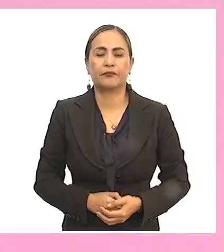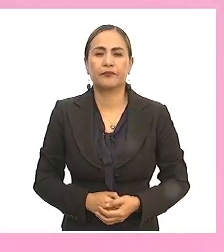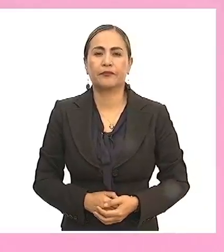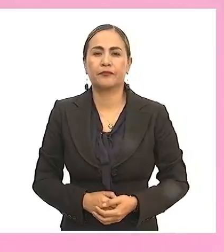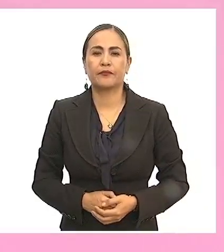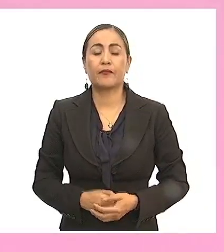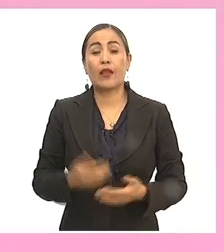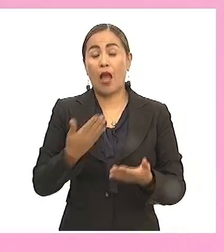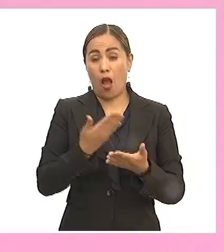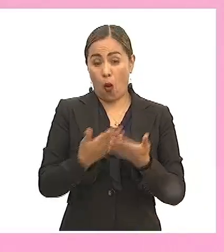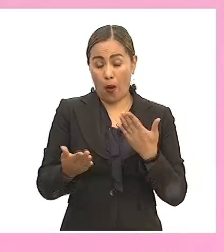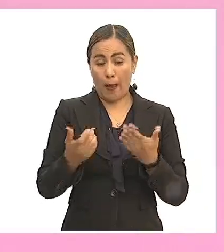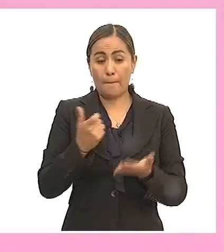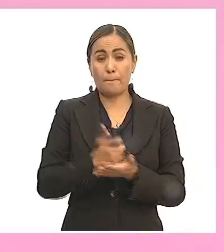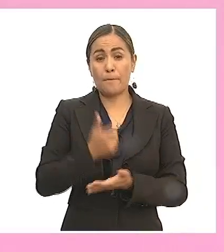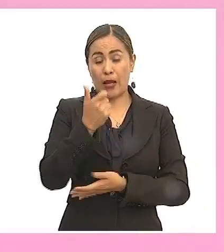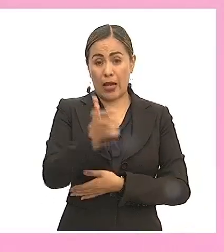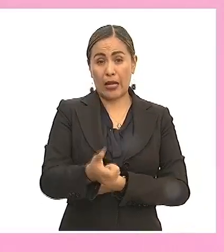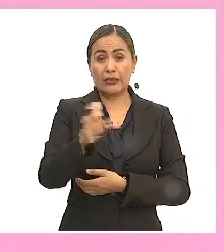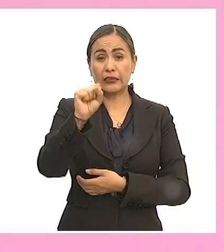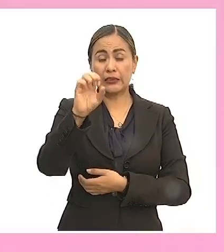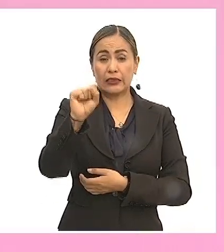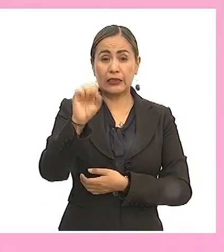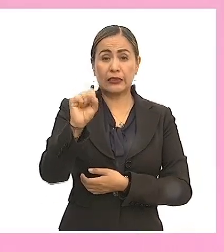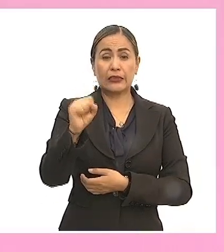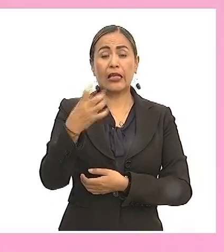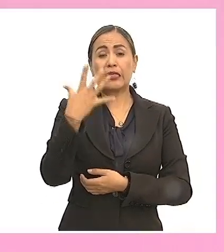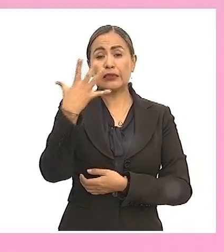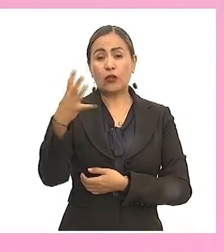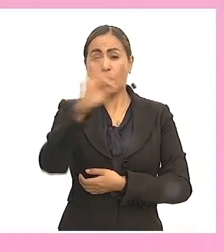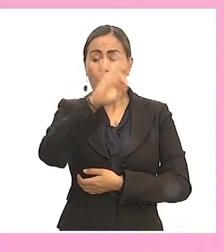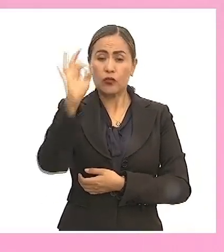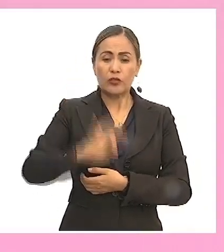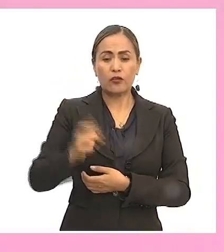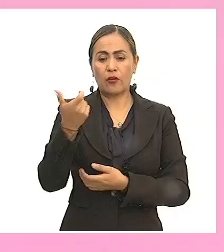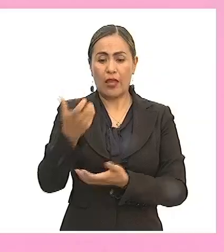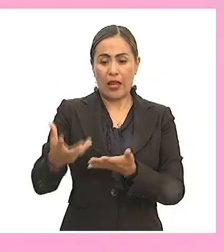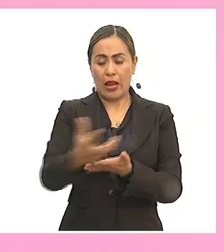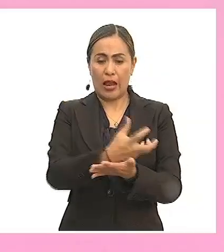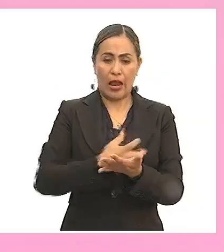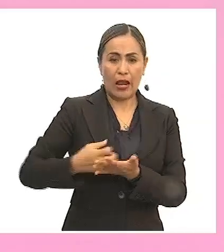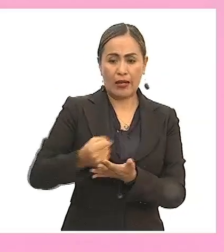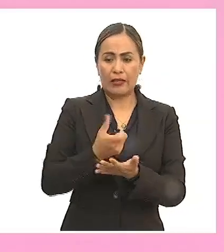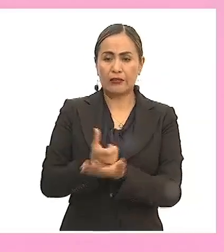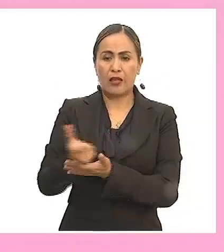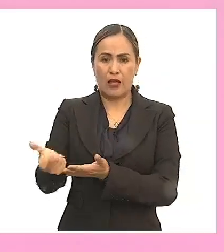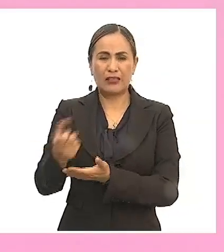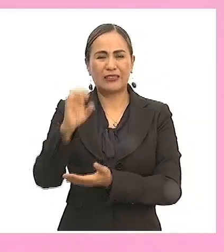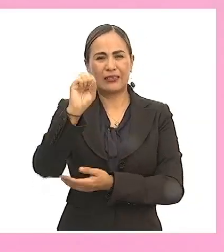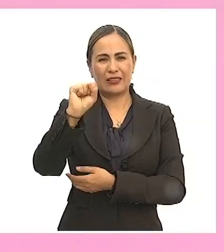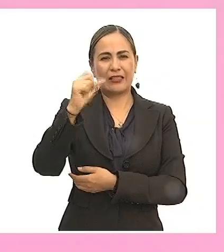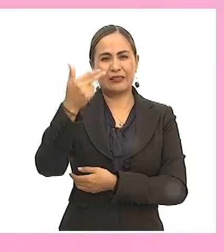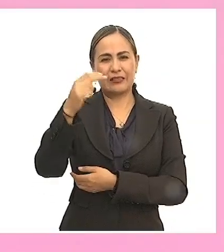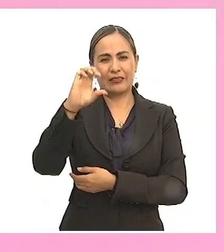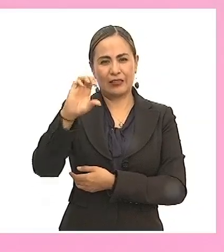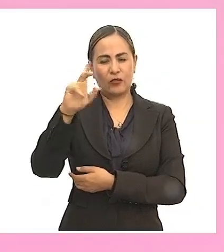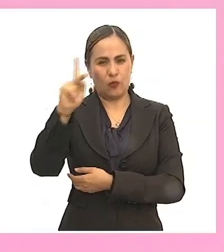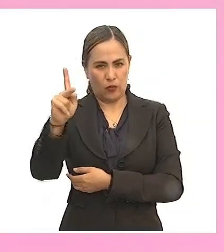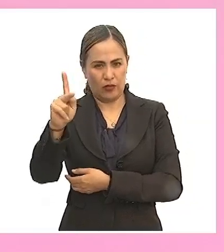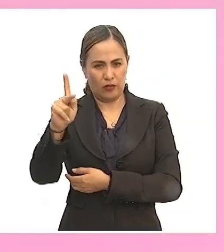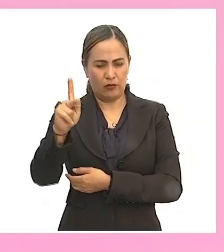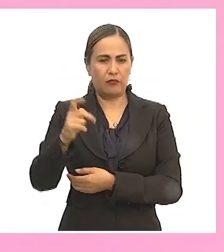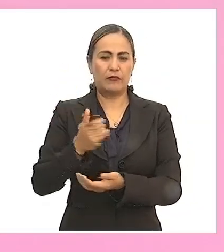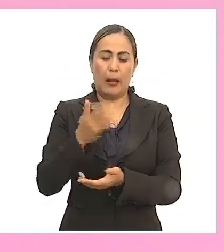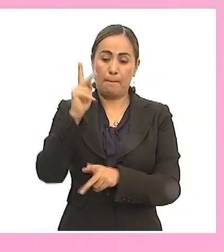pagar 65% de derecho de utilidad compartida a la Secretaría de Hacienda,